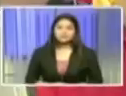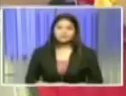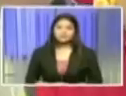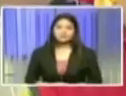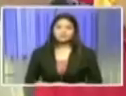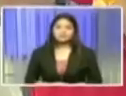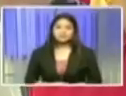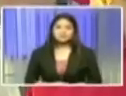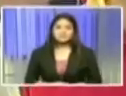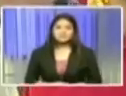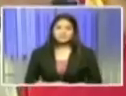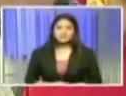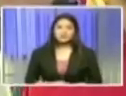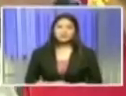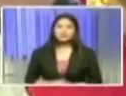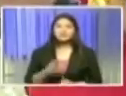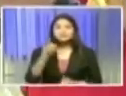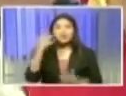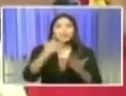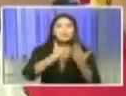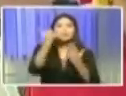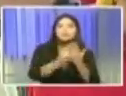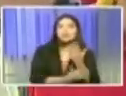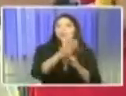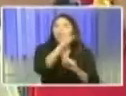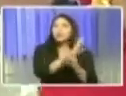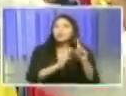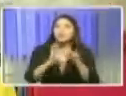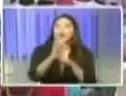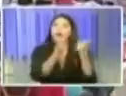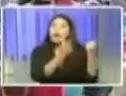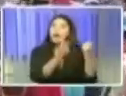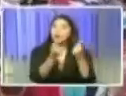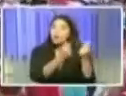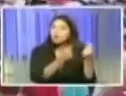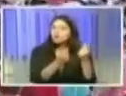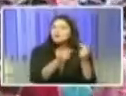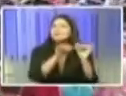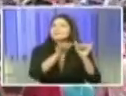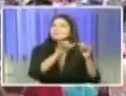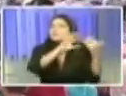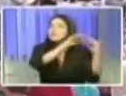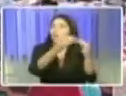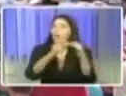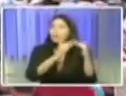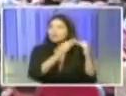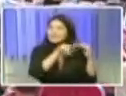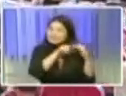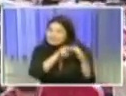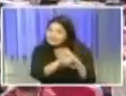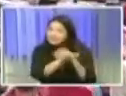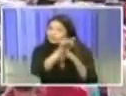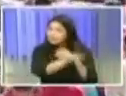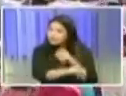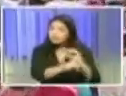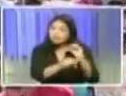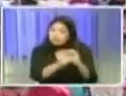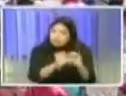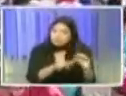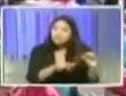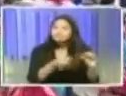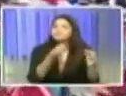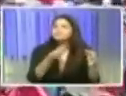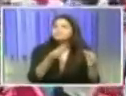es apuntalar los proyectos culturales, económicos en las comunidades dentro, la inversión a